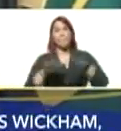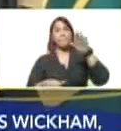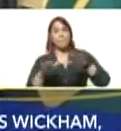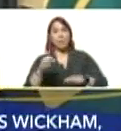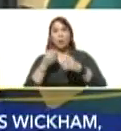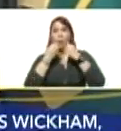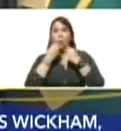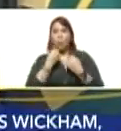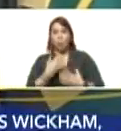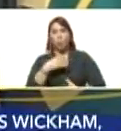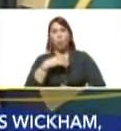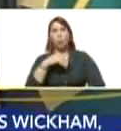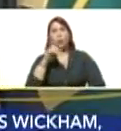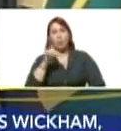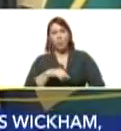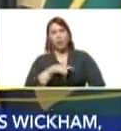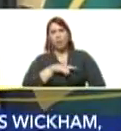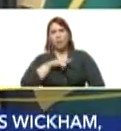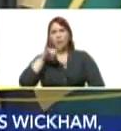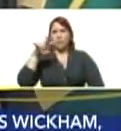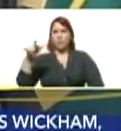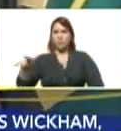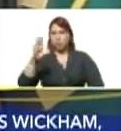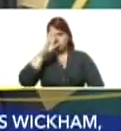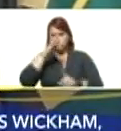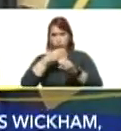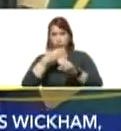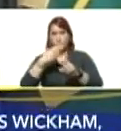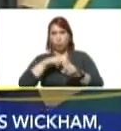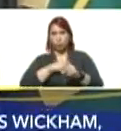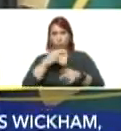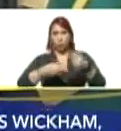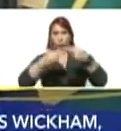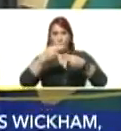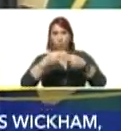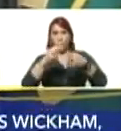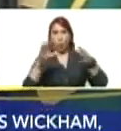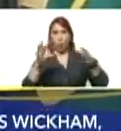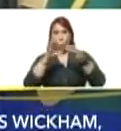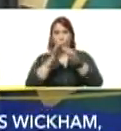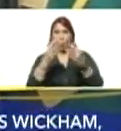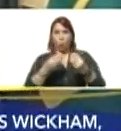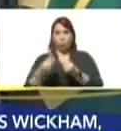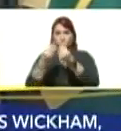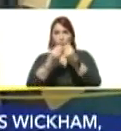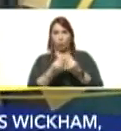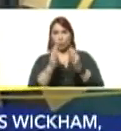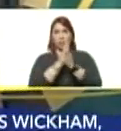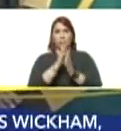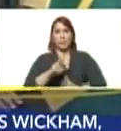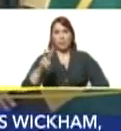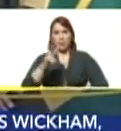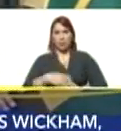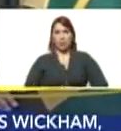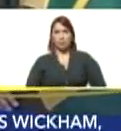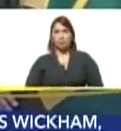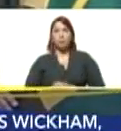vuelo semanal directo al aeropuerto que construimos juntos allá, en San Vicente y las Granadinas.